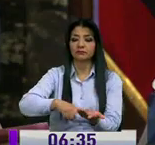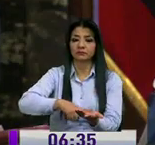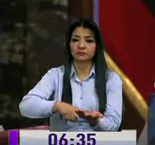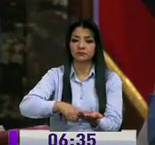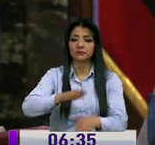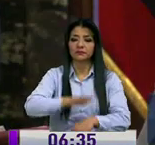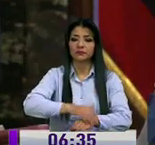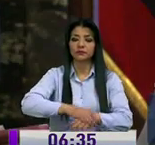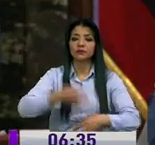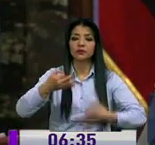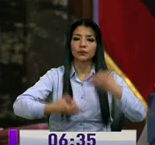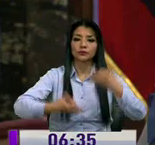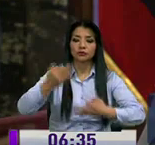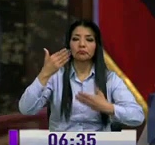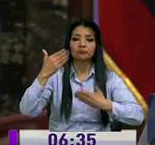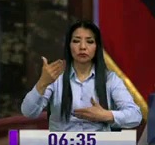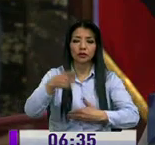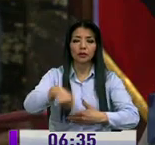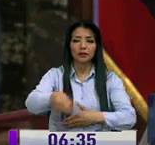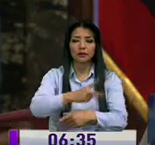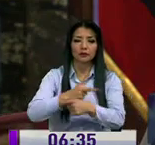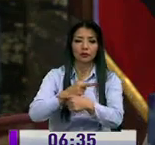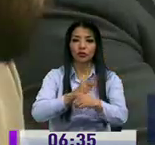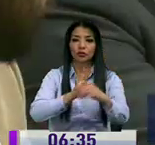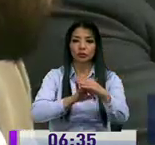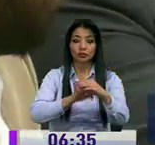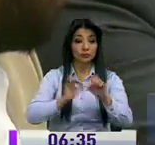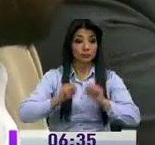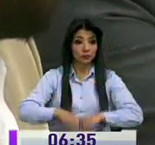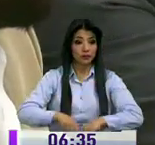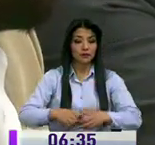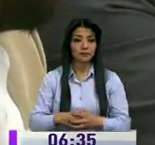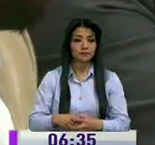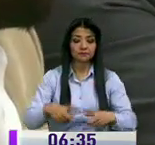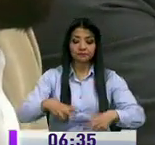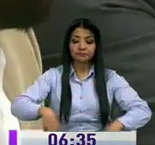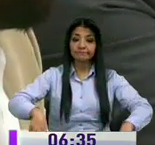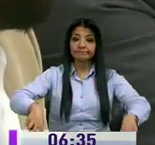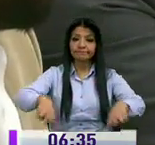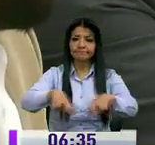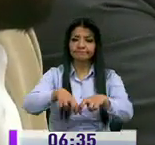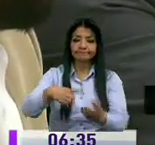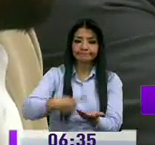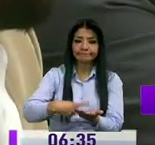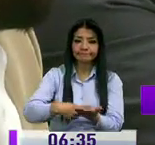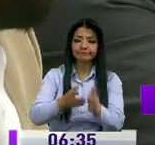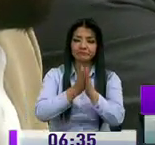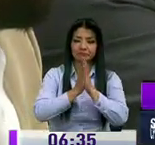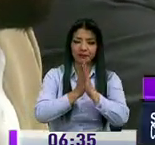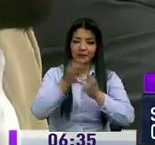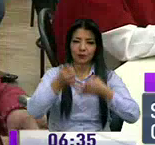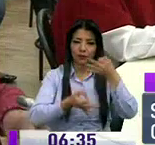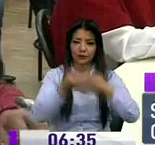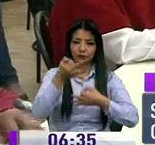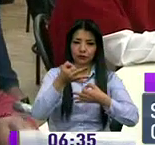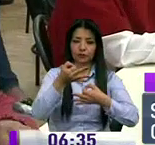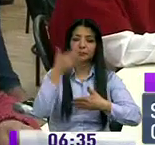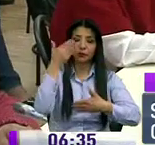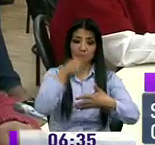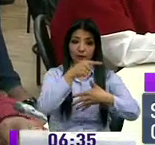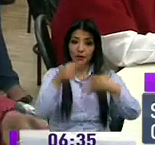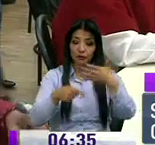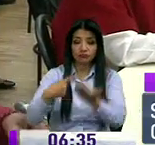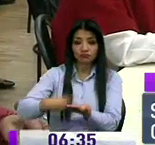político al Consejo de Participación Ciudadana. Dentro de esta mesa legislativa que tratará los pedidos de juicio político, consideran que